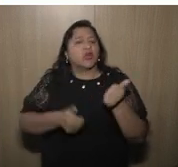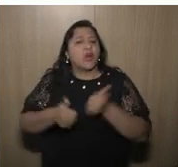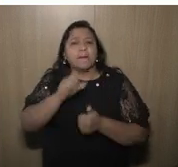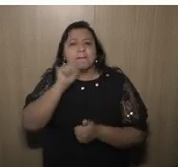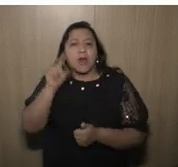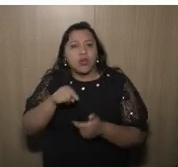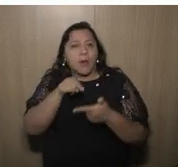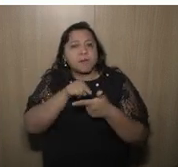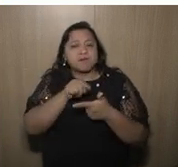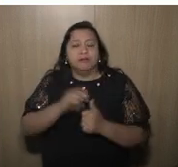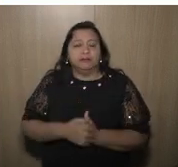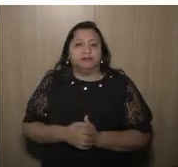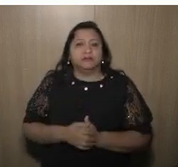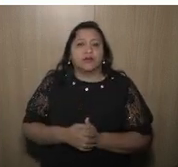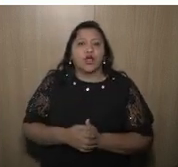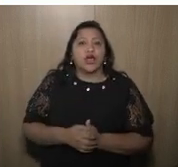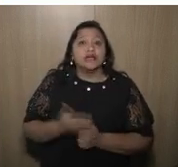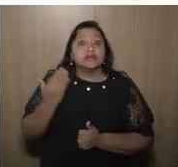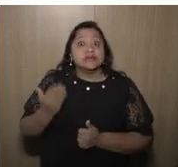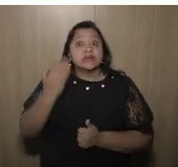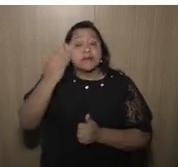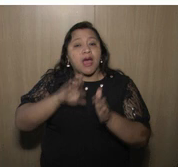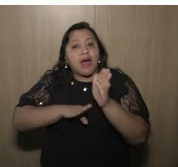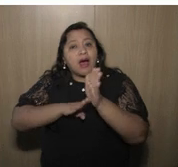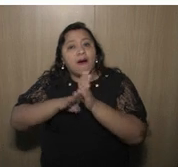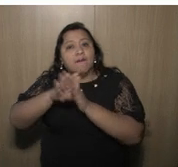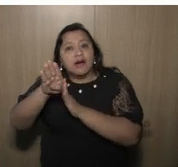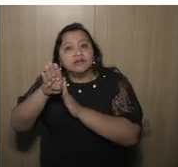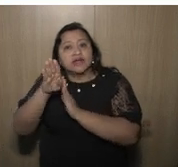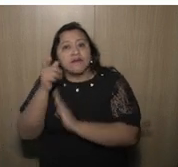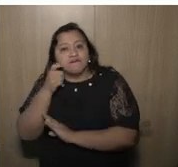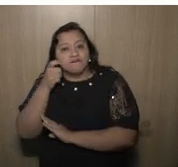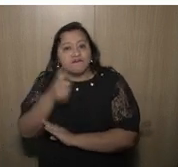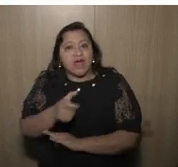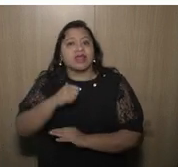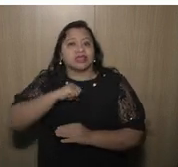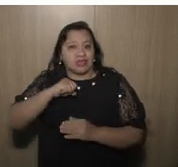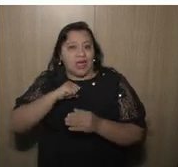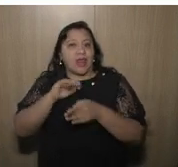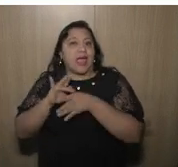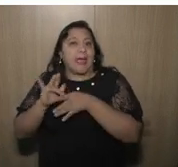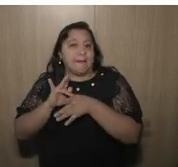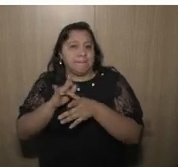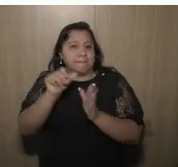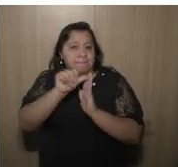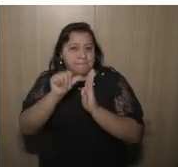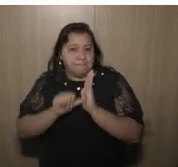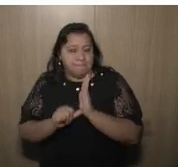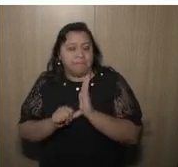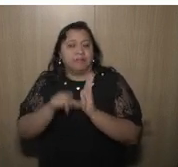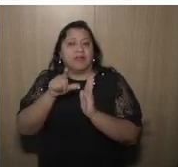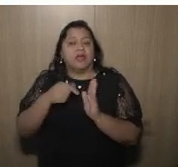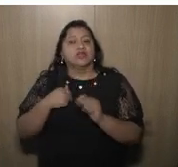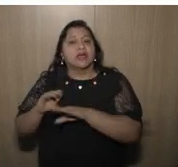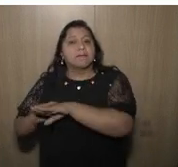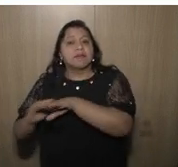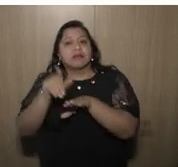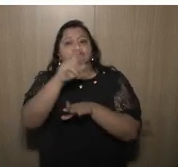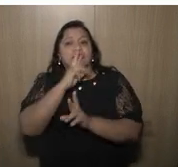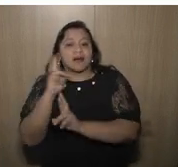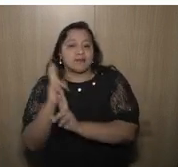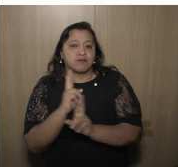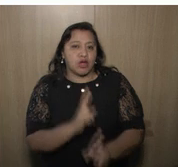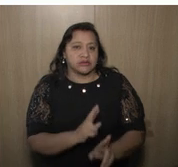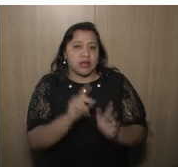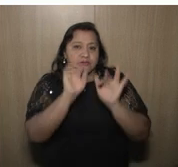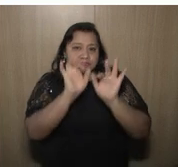siguiente. ¿Qué beneficios y avances observa tiene la aplicación? Los invitamos a dejar sus respuestas